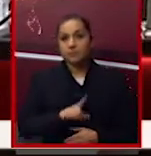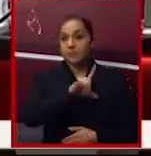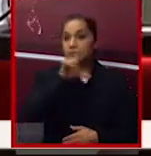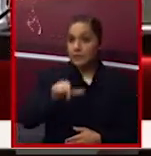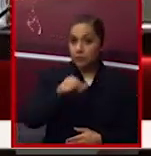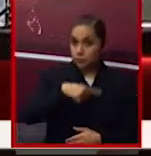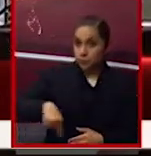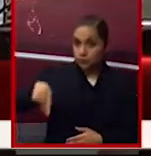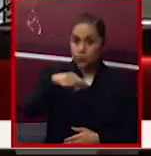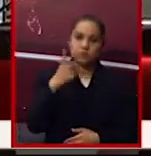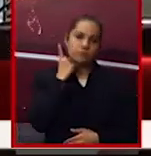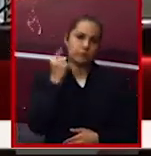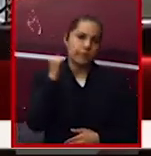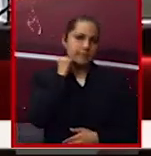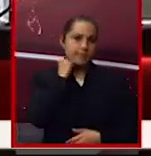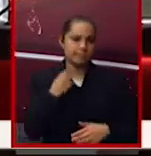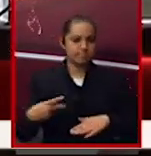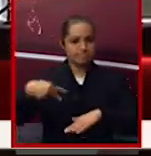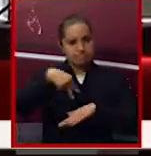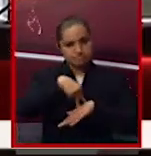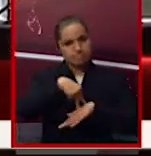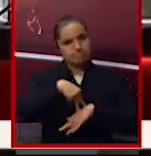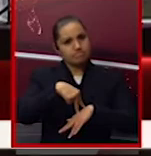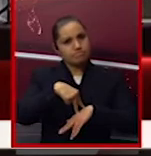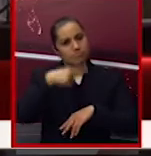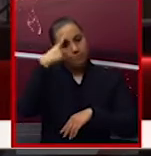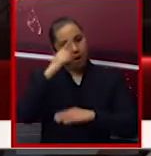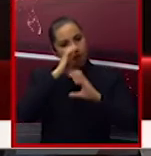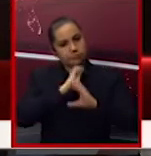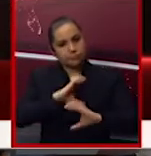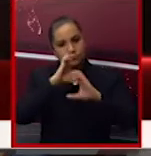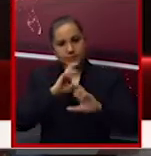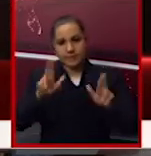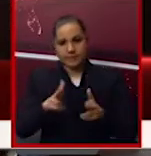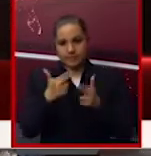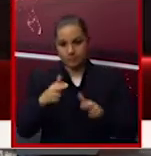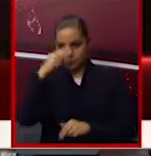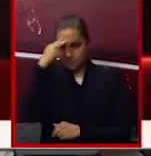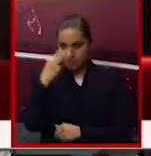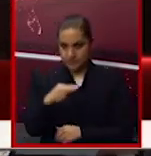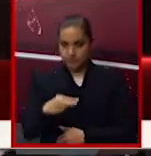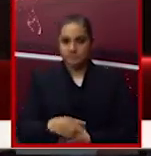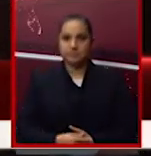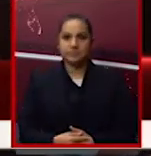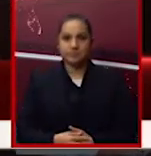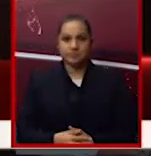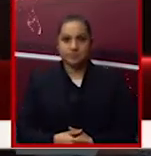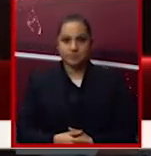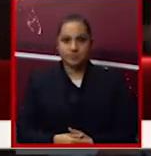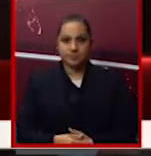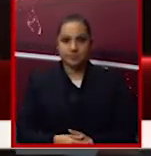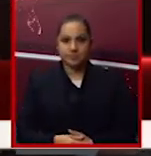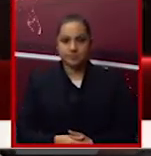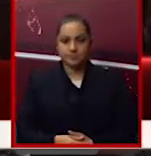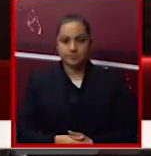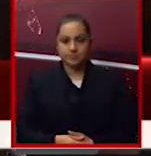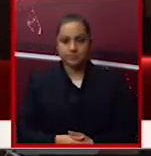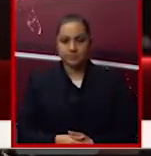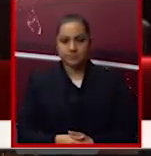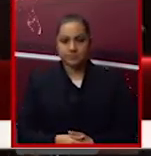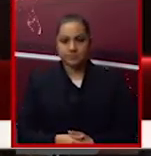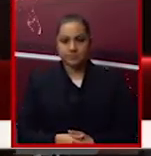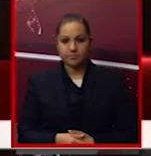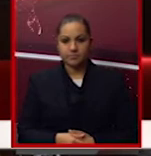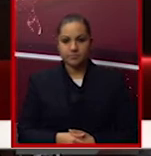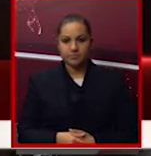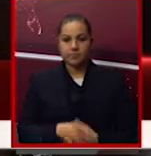Acto seguido, las y los legisladores de ambas cámaras entonaron el himno nacional mexicano. En cumplimiento de lo dispuesto en el artículo